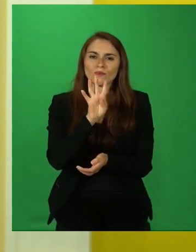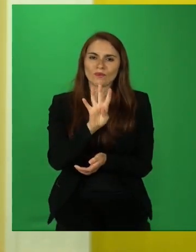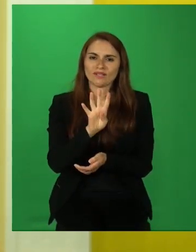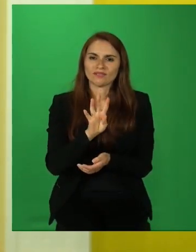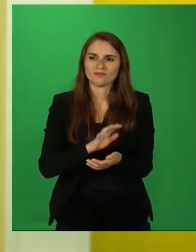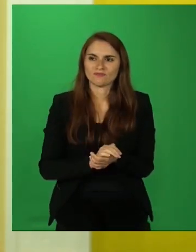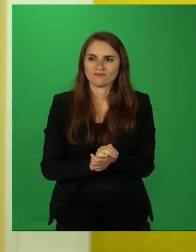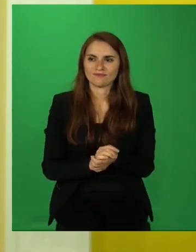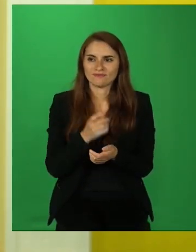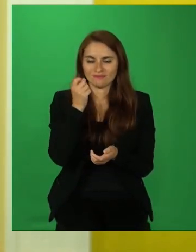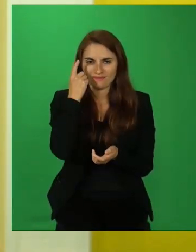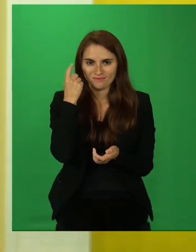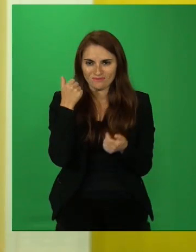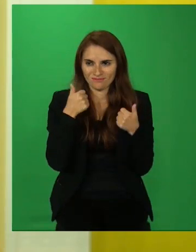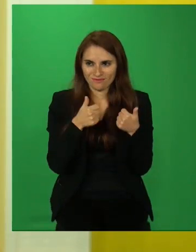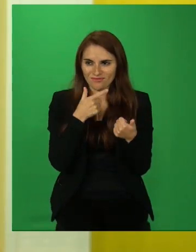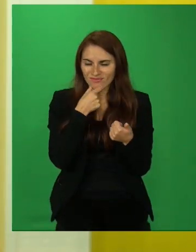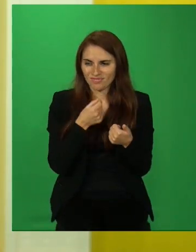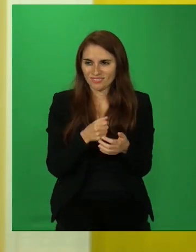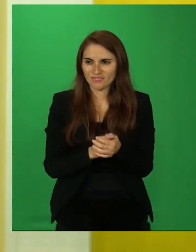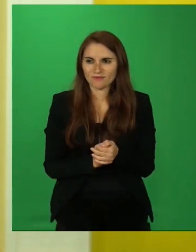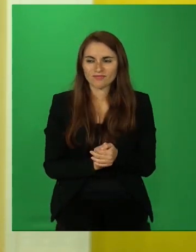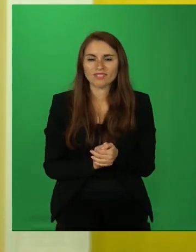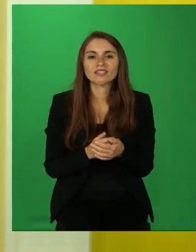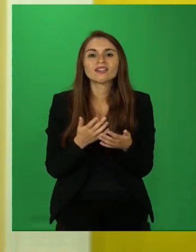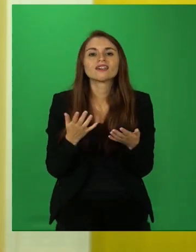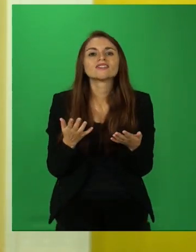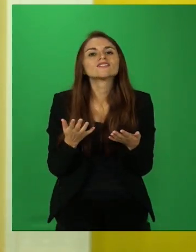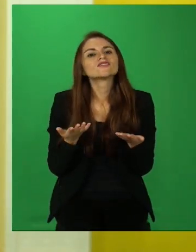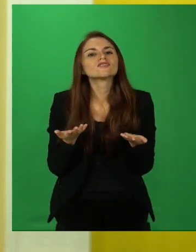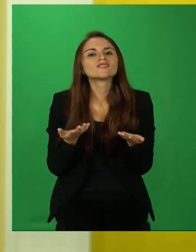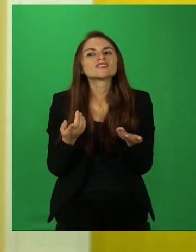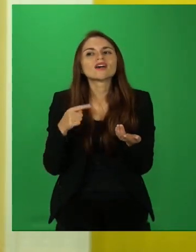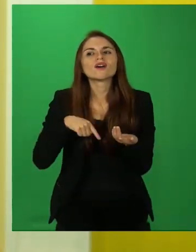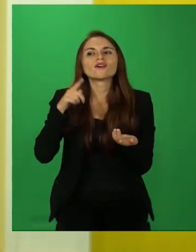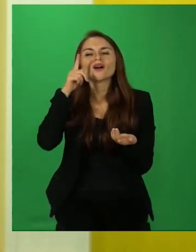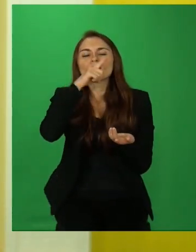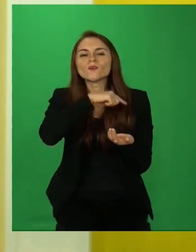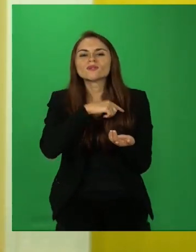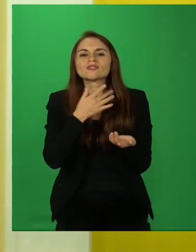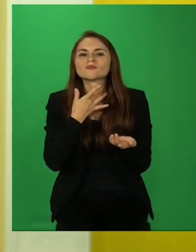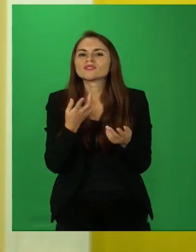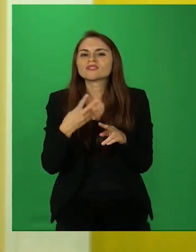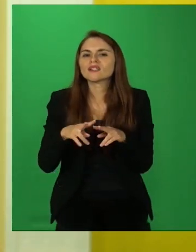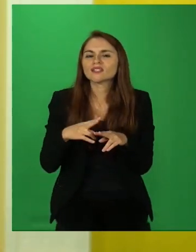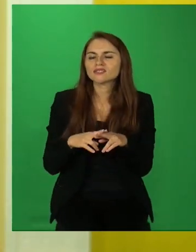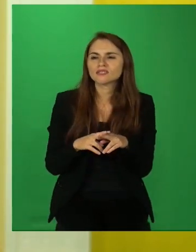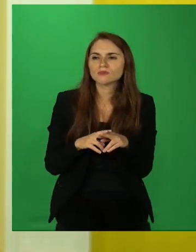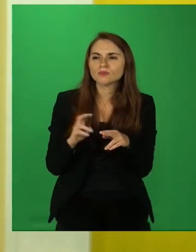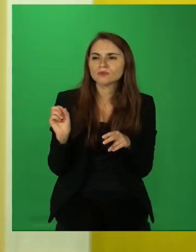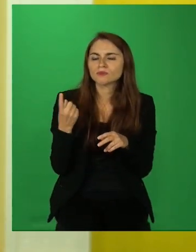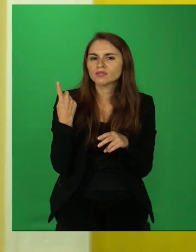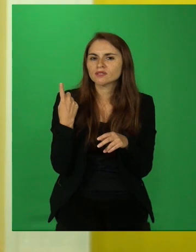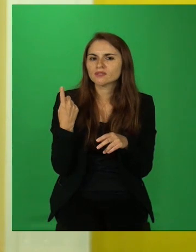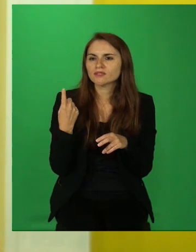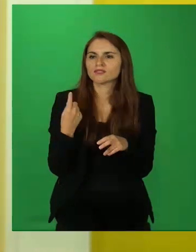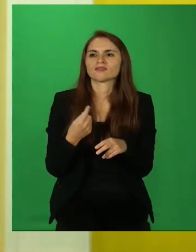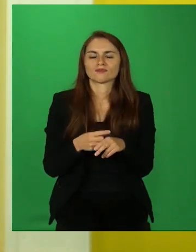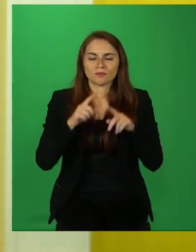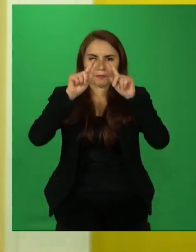pesos te das cuenta que es muy fácil y finalmente este último ejercicio que es lo que tendrías que hacer primero los